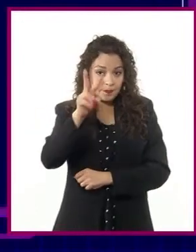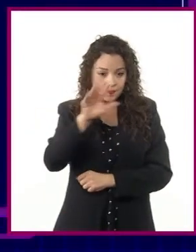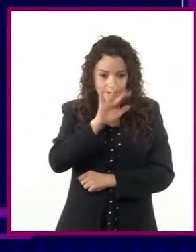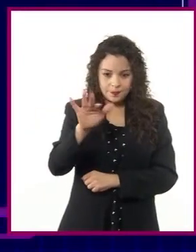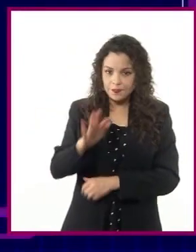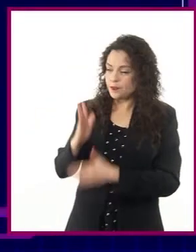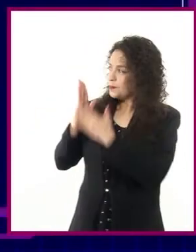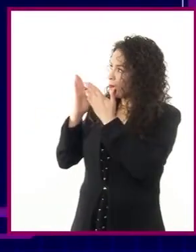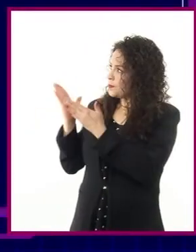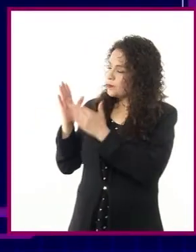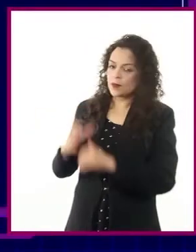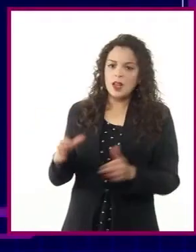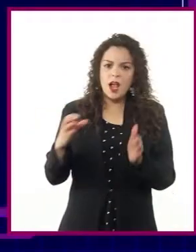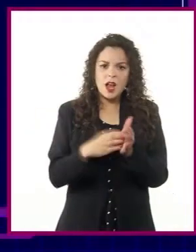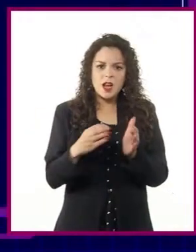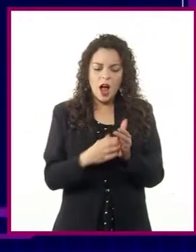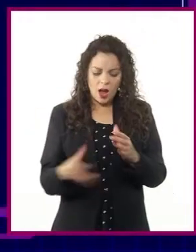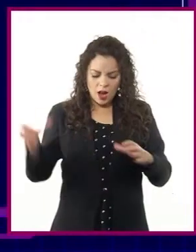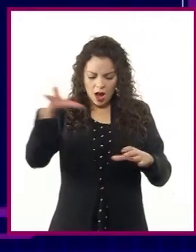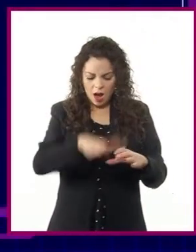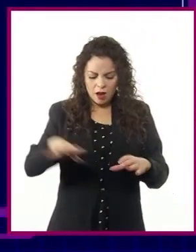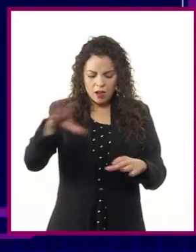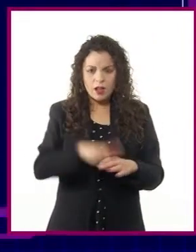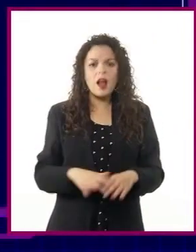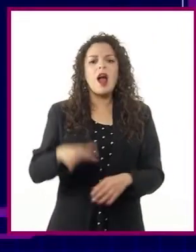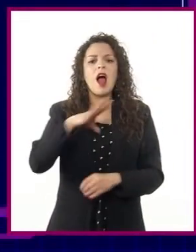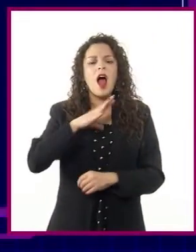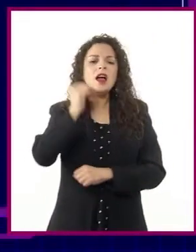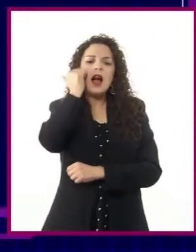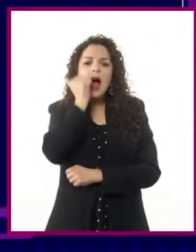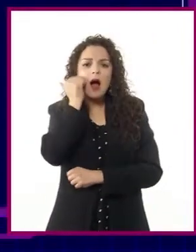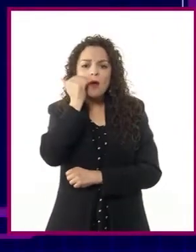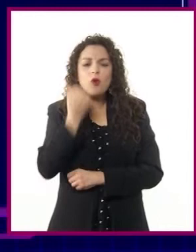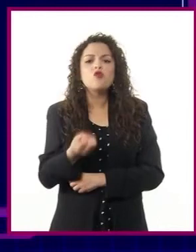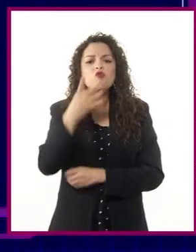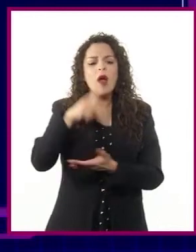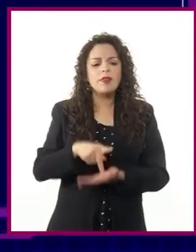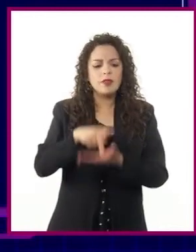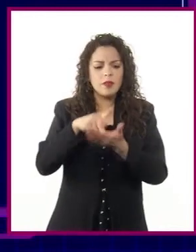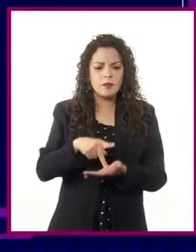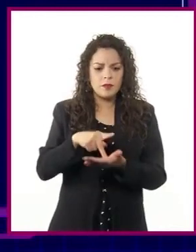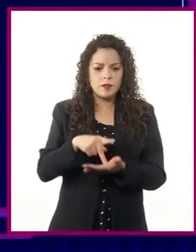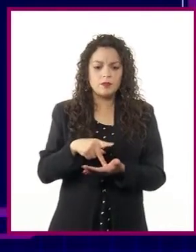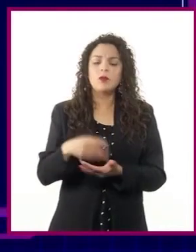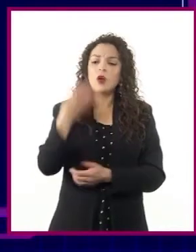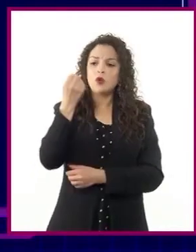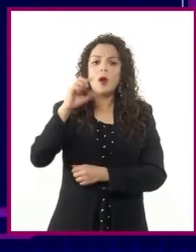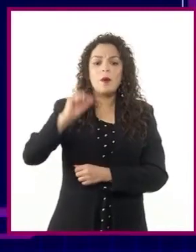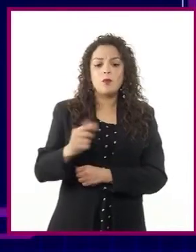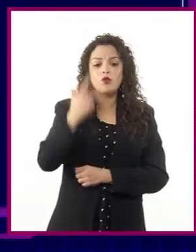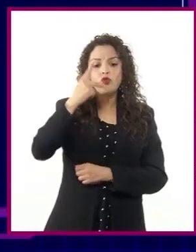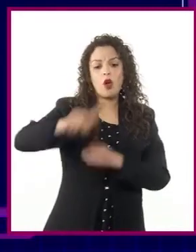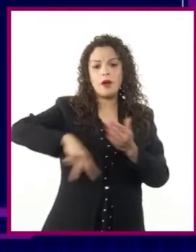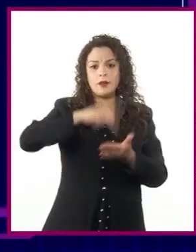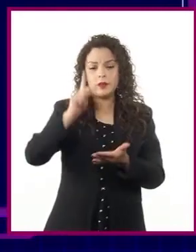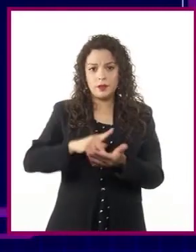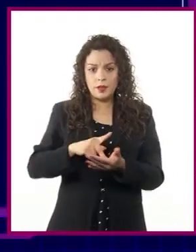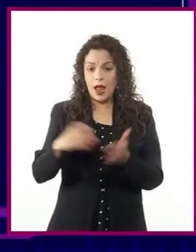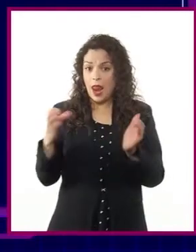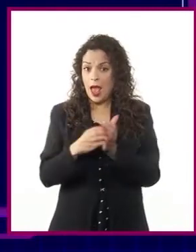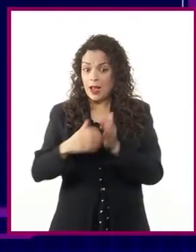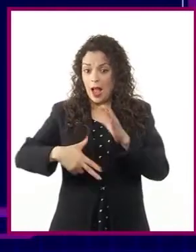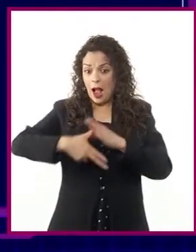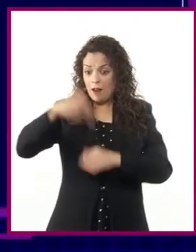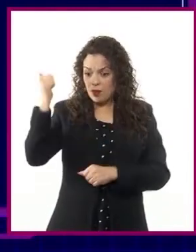La masa de una caja llena de jabones es de 9.8 kilogramos. Se sabe que la masa de la caja vacía es de